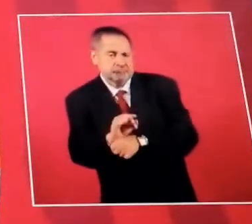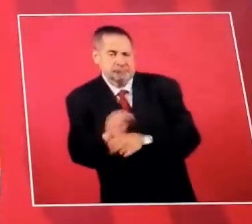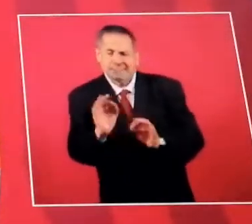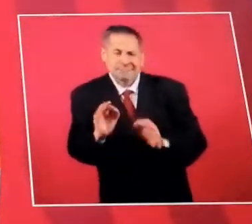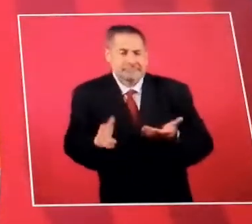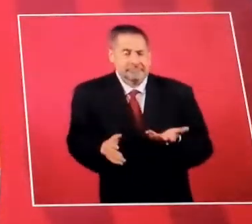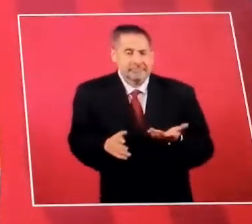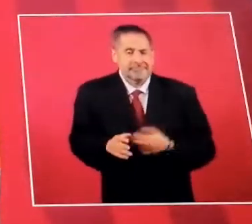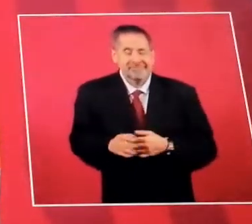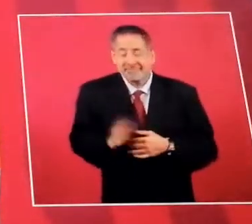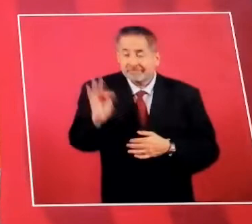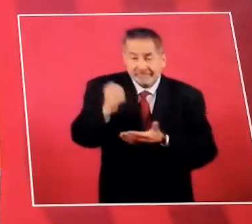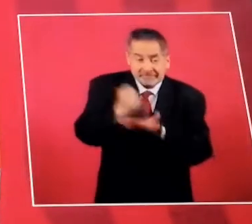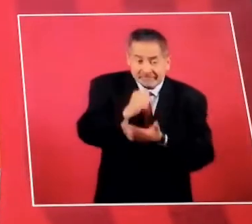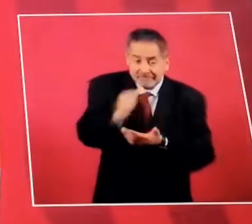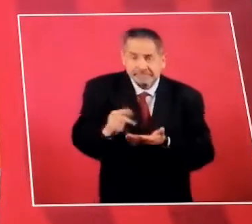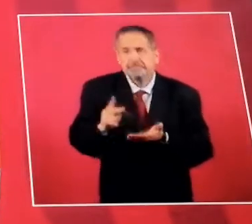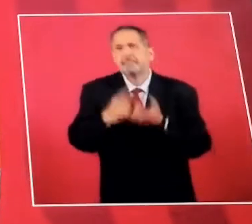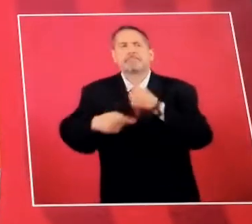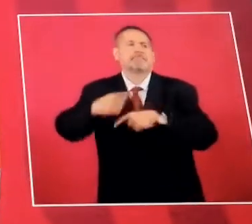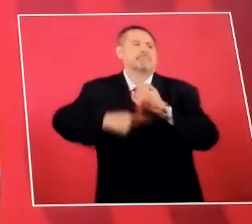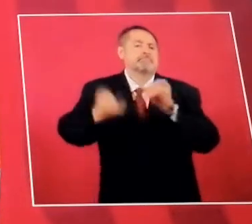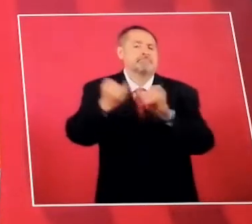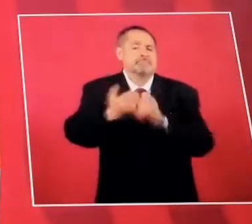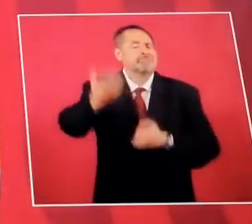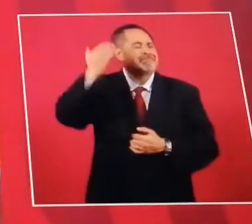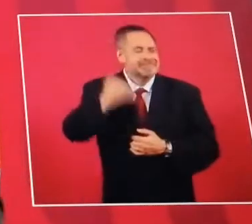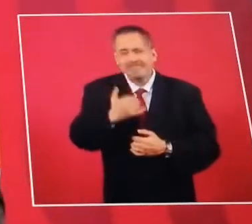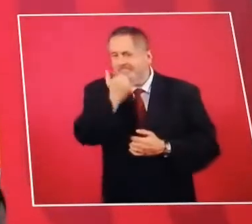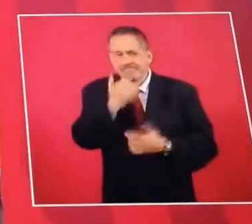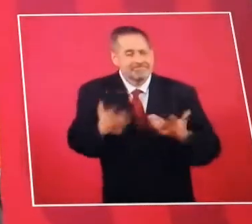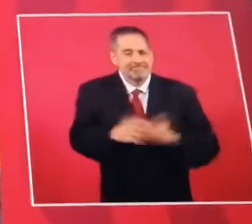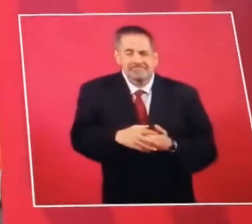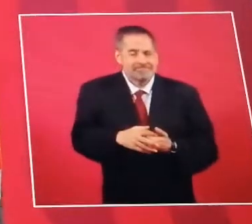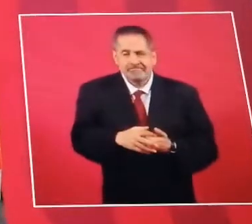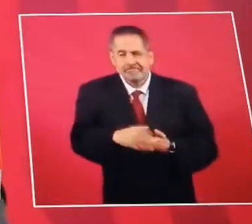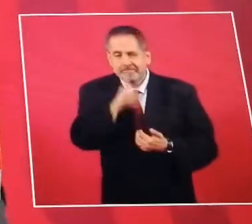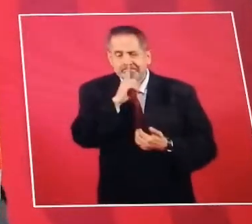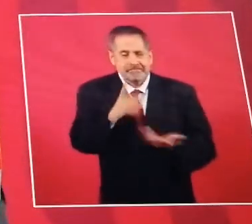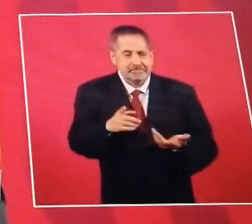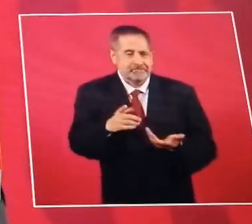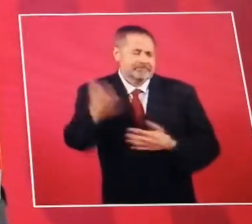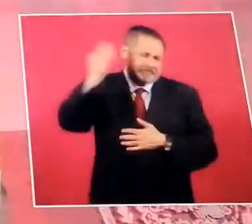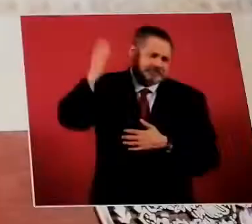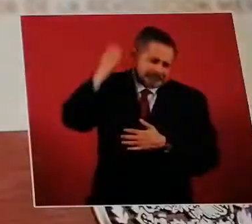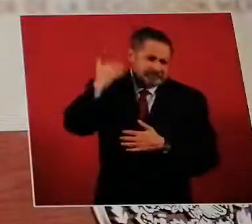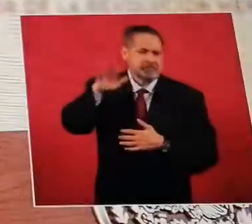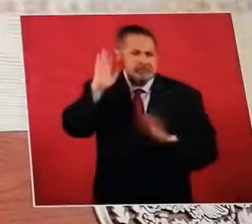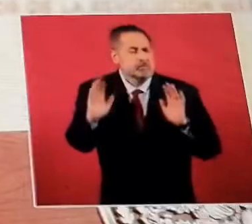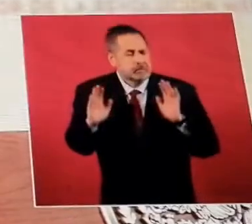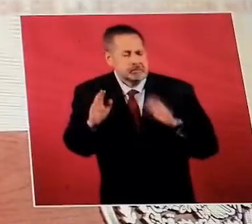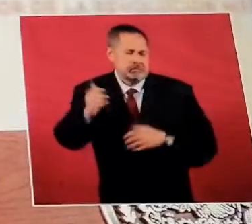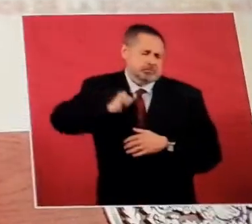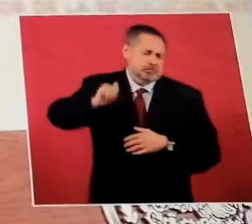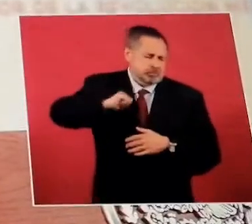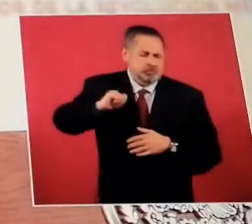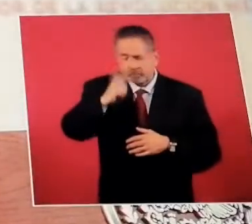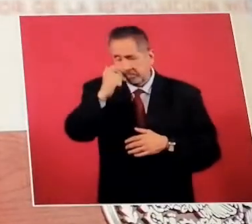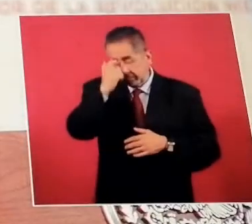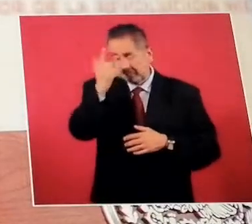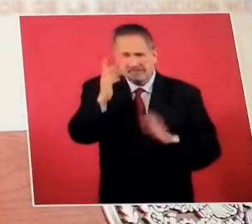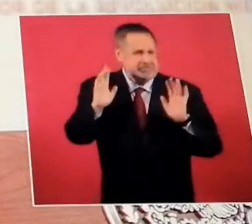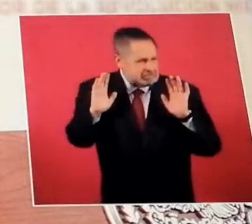Si no, tendríamos que regresar a lo de antes, que tenía una razón de ser la preocupación principal